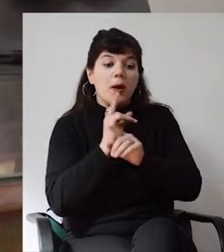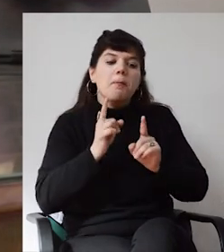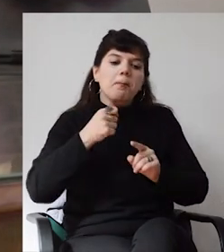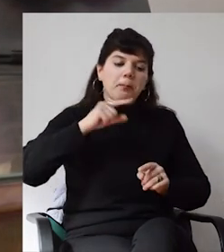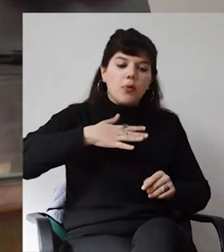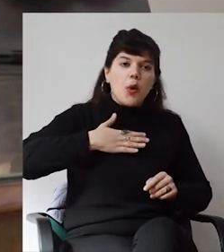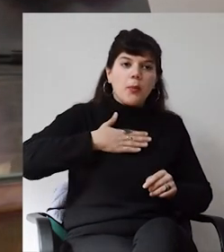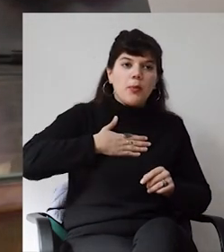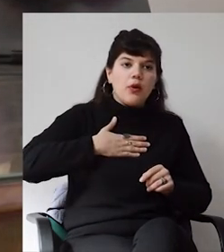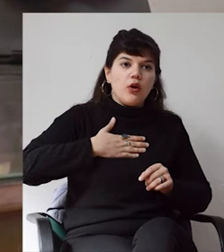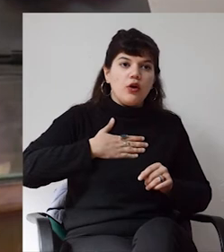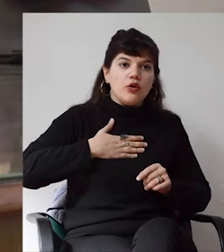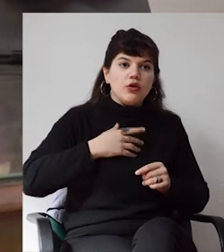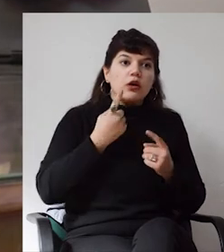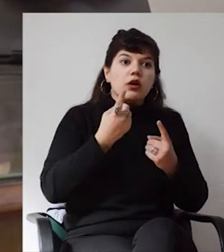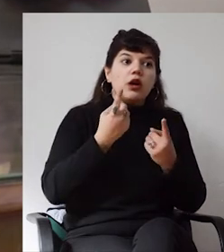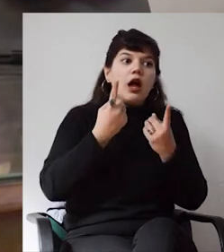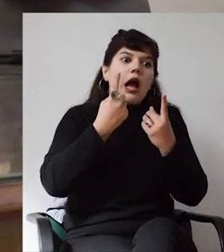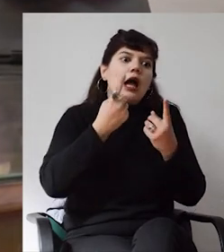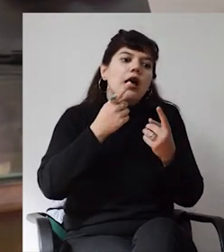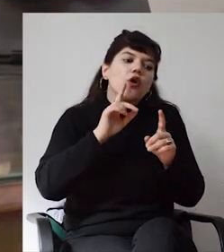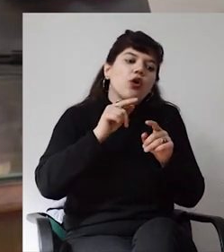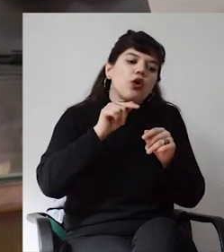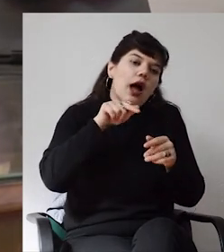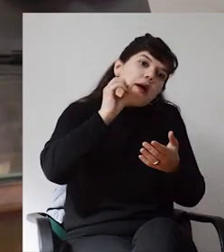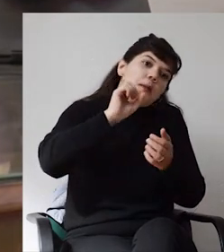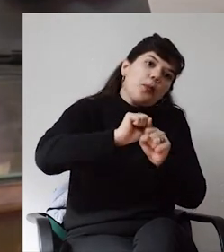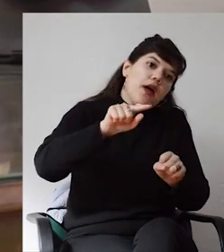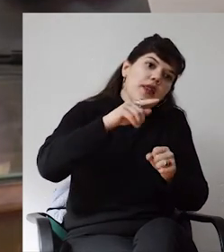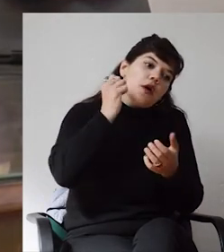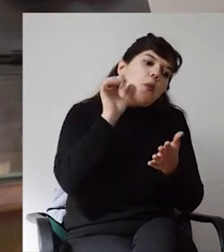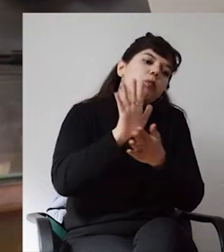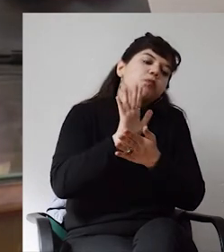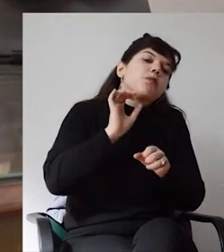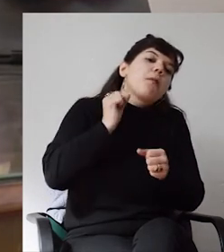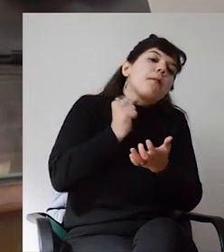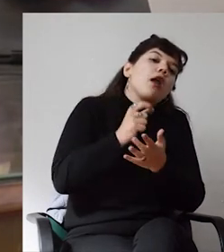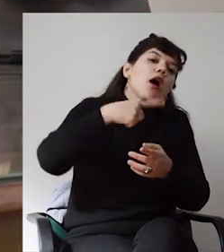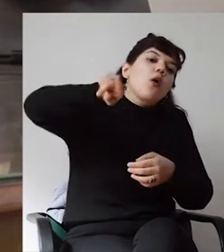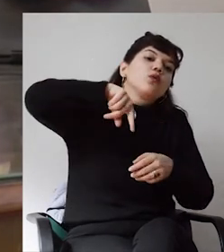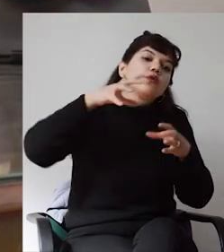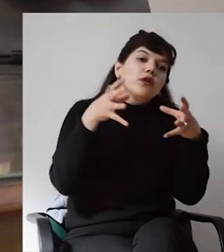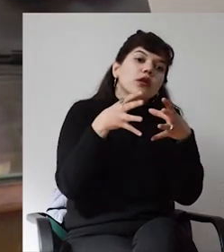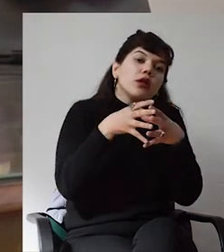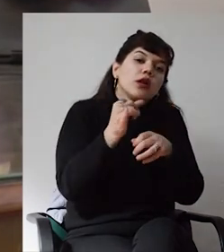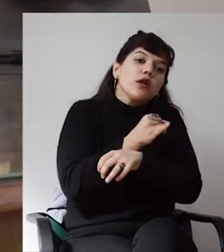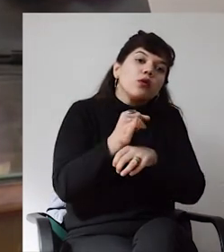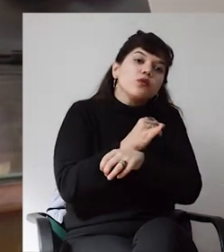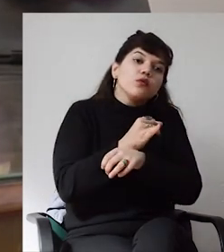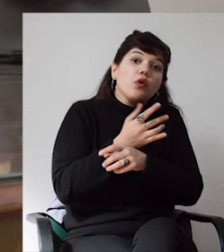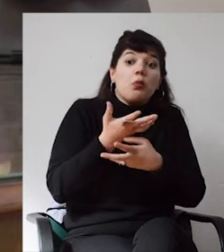un proyecto propio, singular, en donde esté en juego la marca de ustedes como